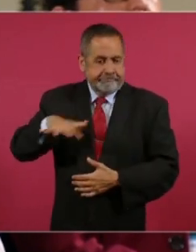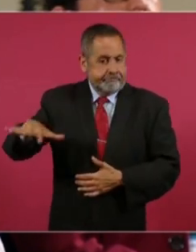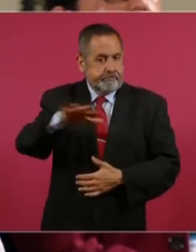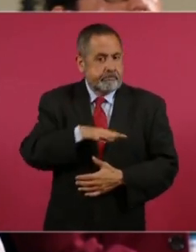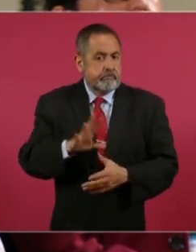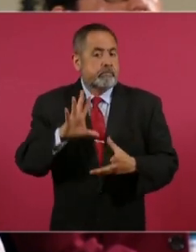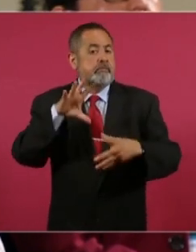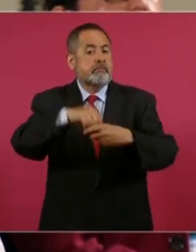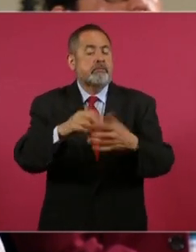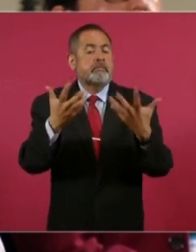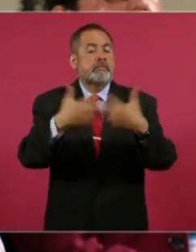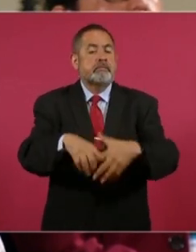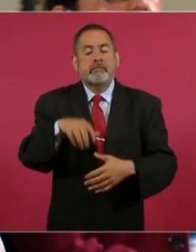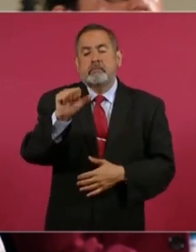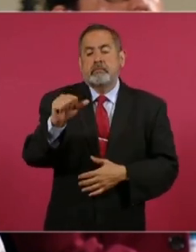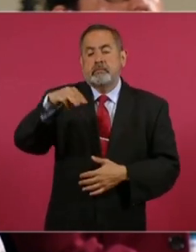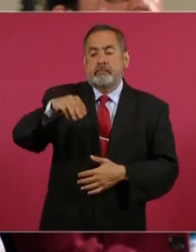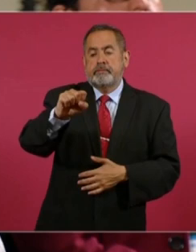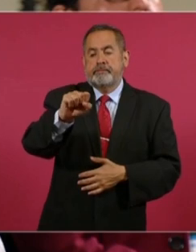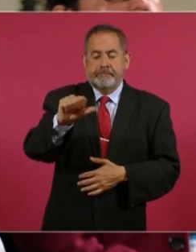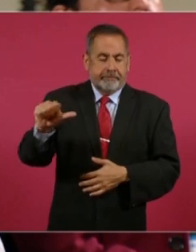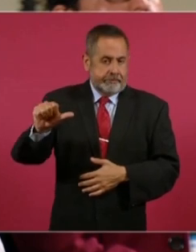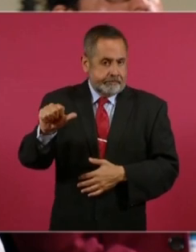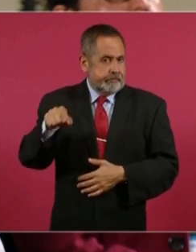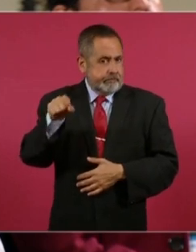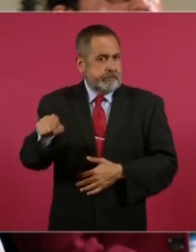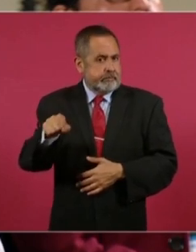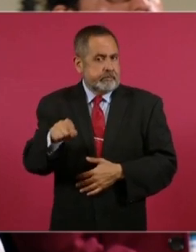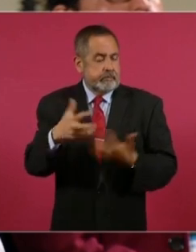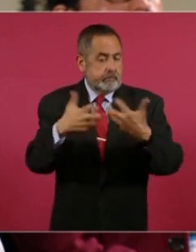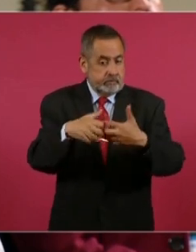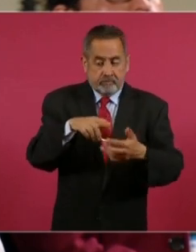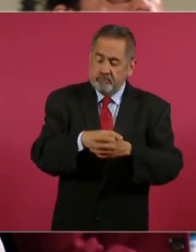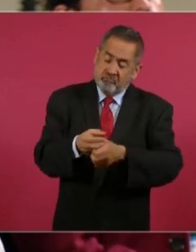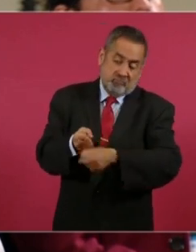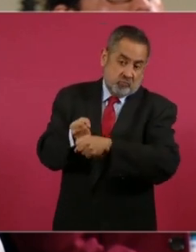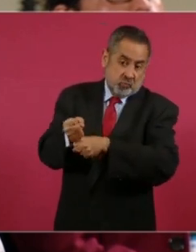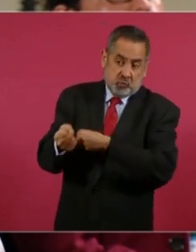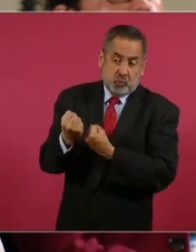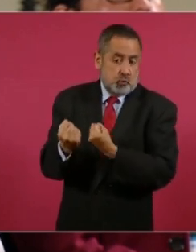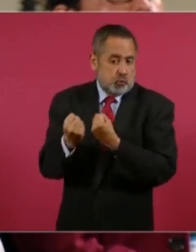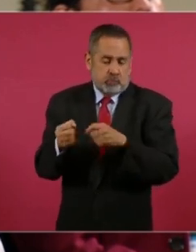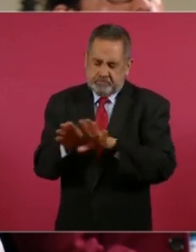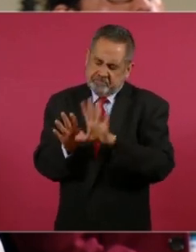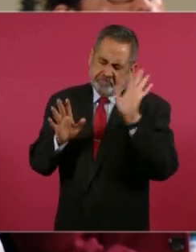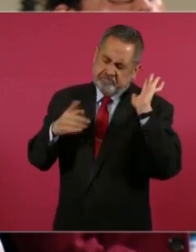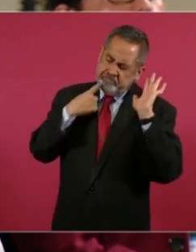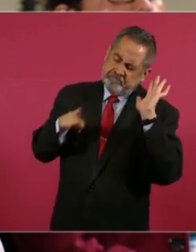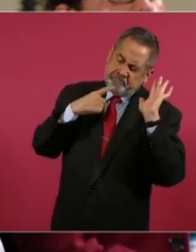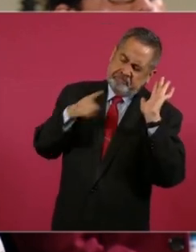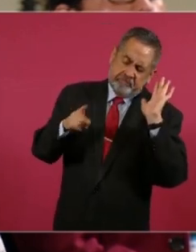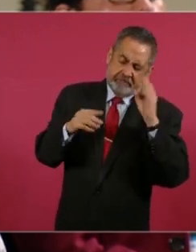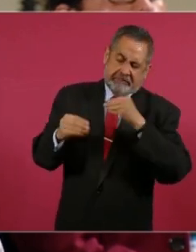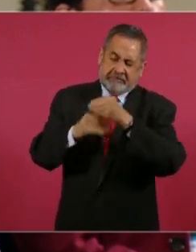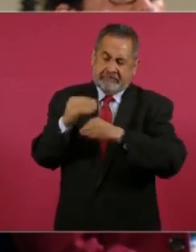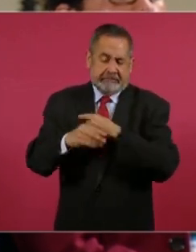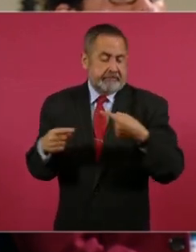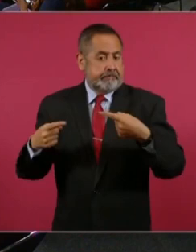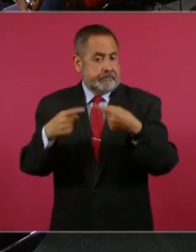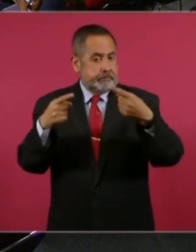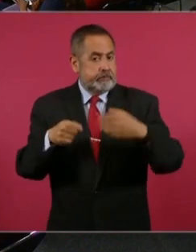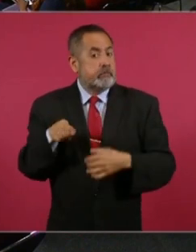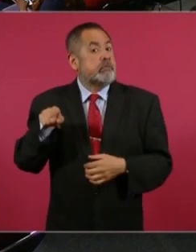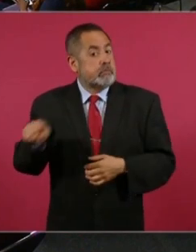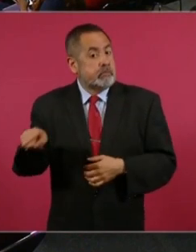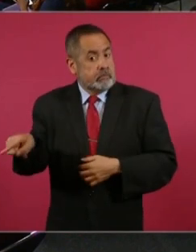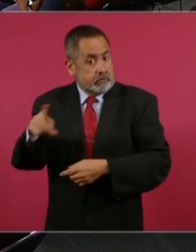con la empresa AMSA. Y la empresa AMSA, bueno, pues ha arremetido muy fuertemente, de acuerdo a sus denuncias. Ellos han estado incluso